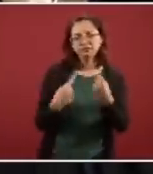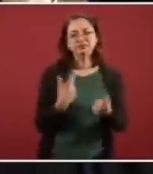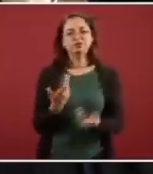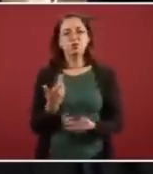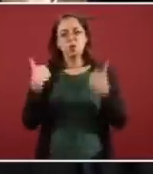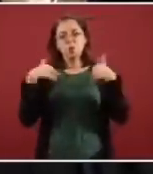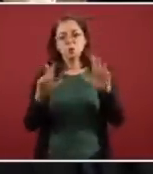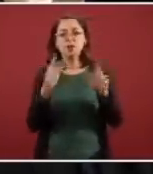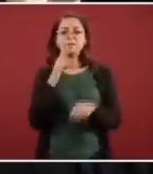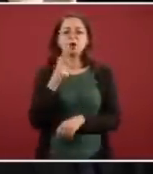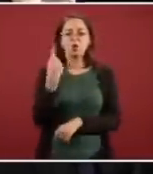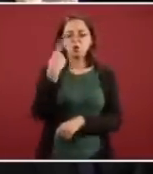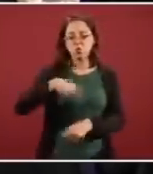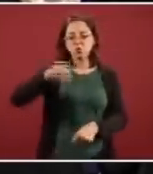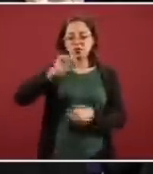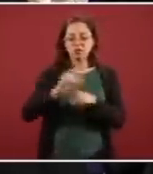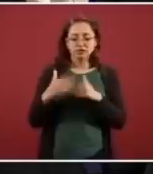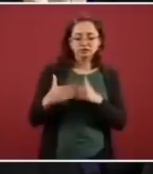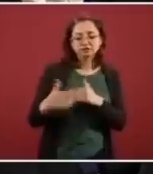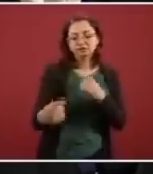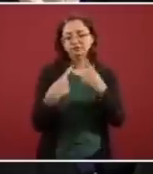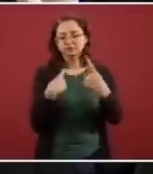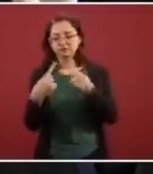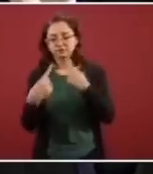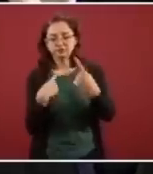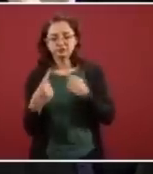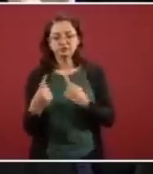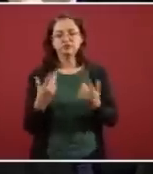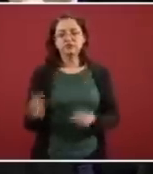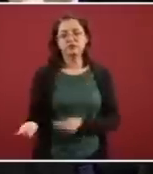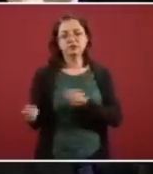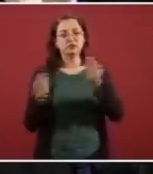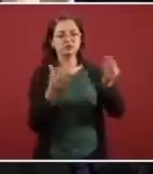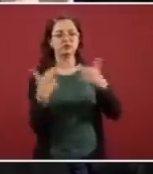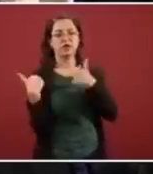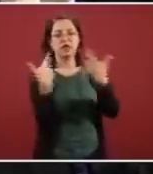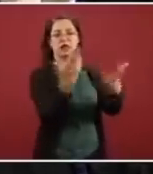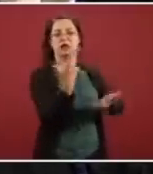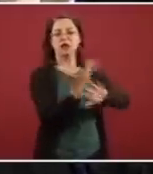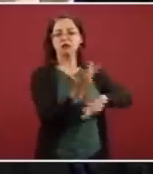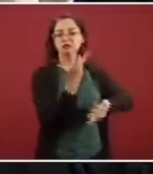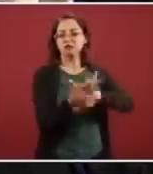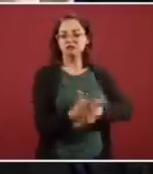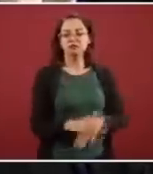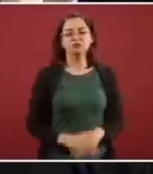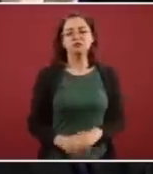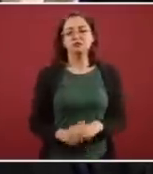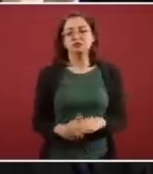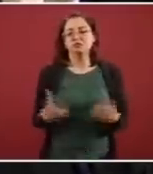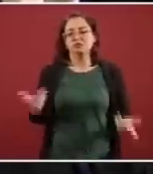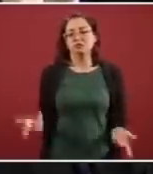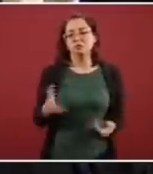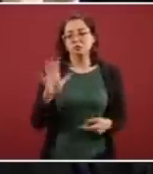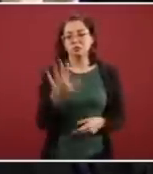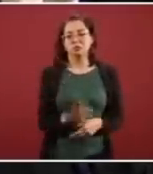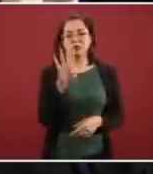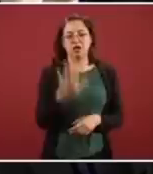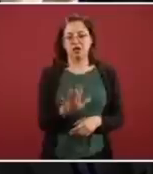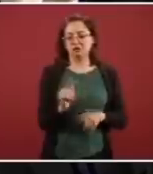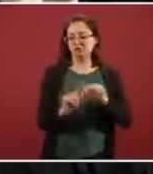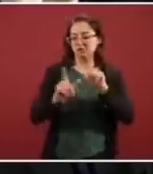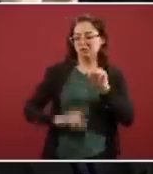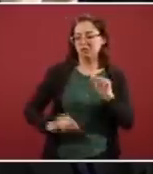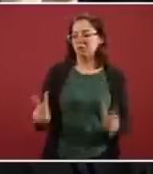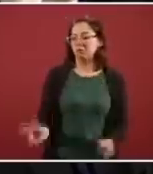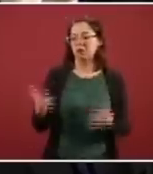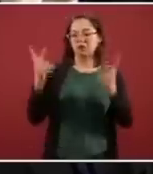más y se hubiera cedido el Istmo de Tehuantepec a Estados Unidos, dijo que actuó con un santanismo México a la hora